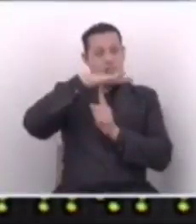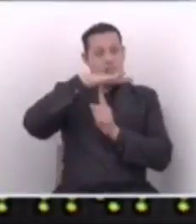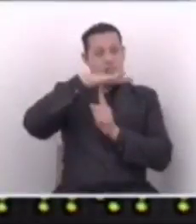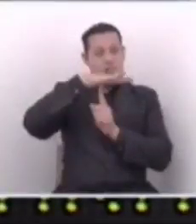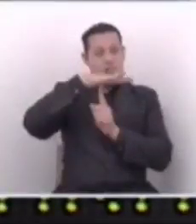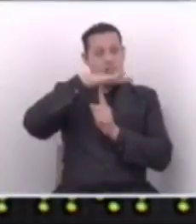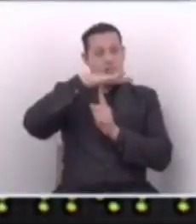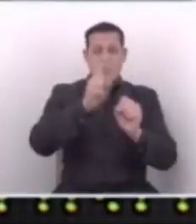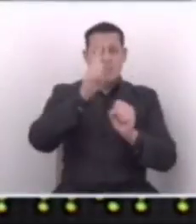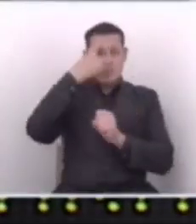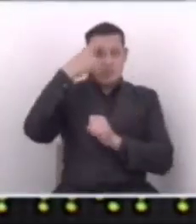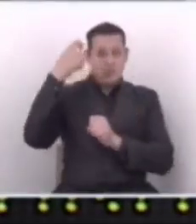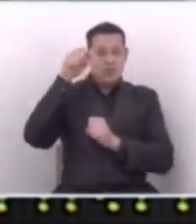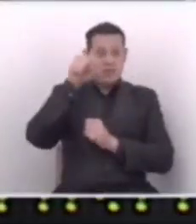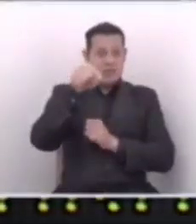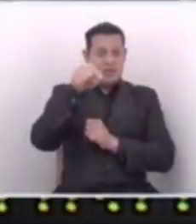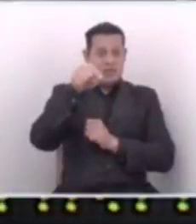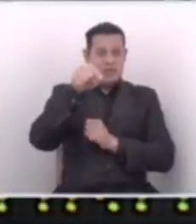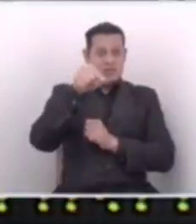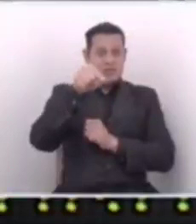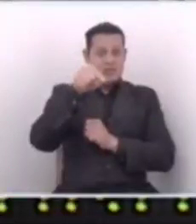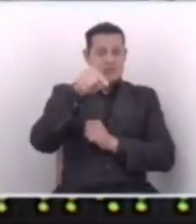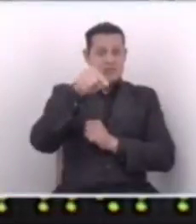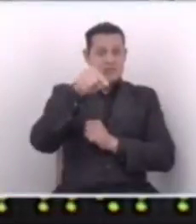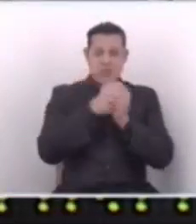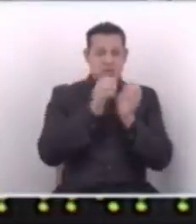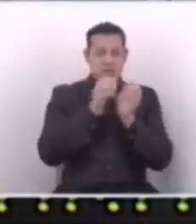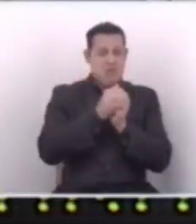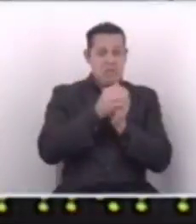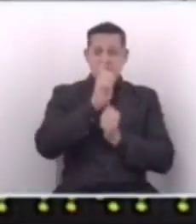De esa masacre no se acuerdan, de esas torturas no se acuerdan.